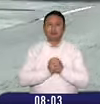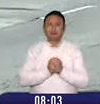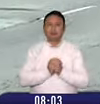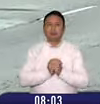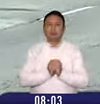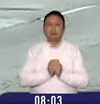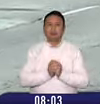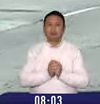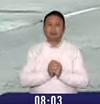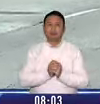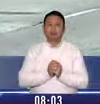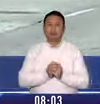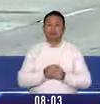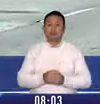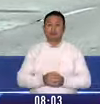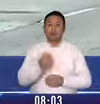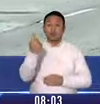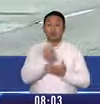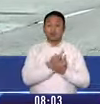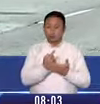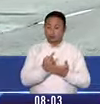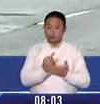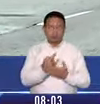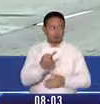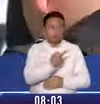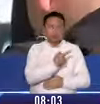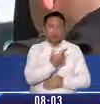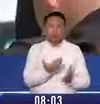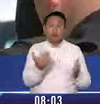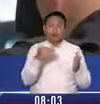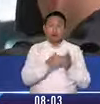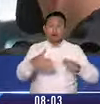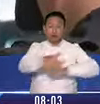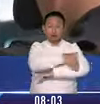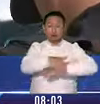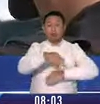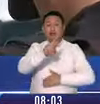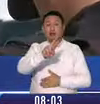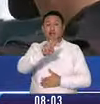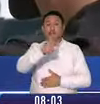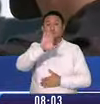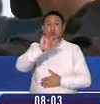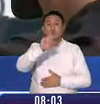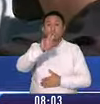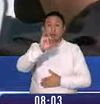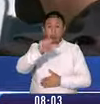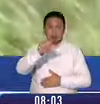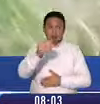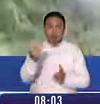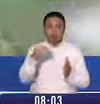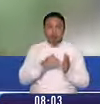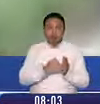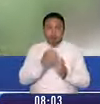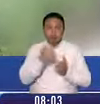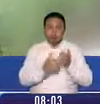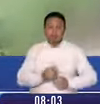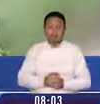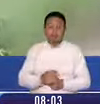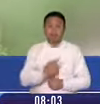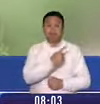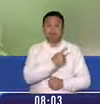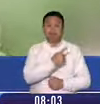no ha pasado ni una semana y la ruta viva ubicada al noroccidente de la capital vuelve a ser noticia Y es que mira